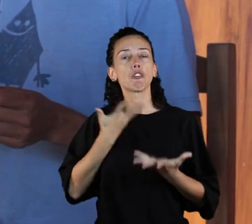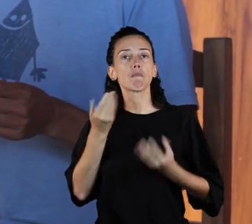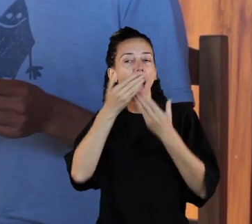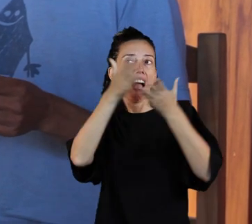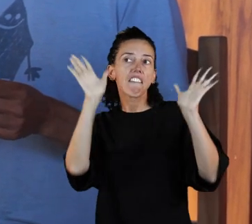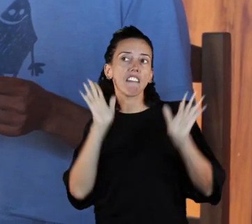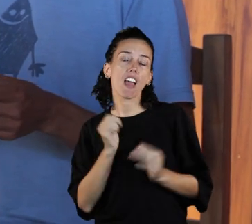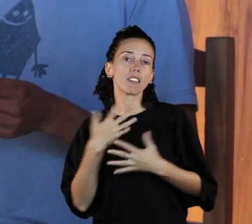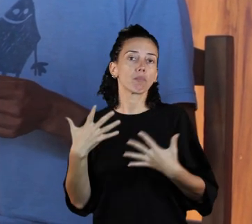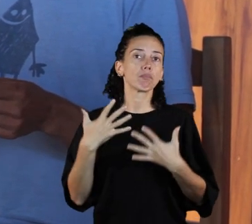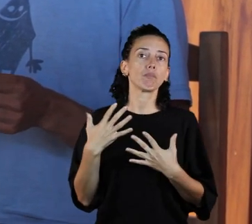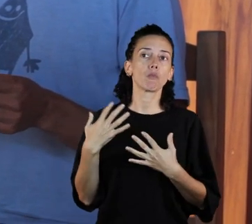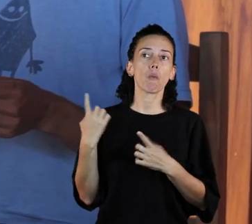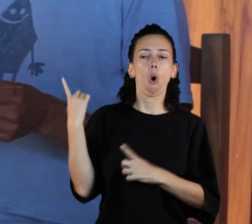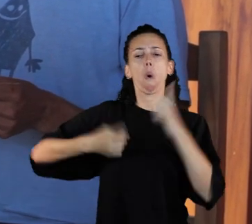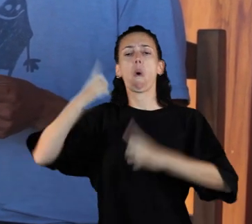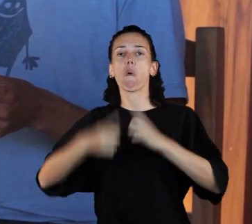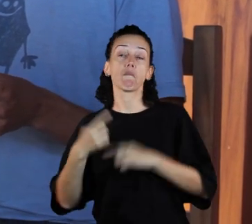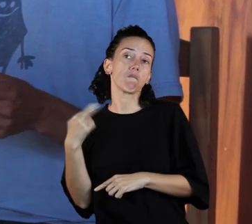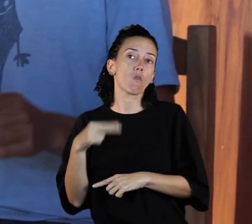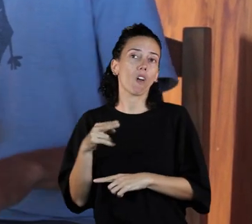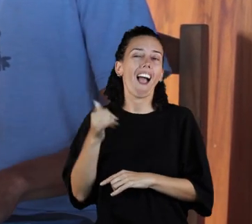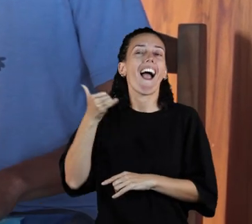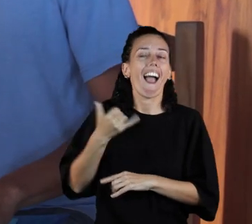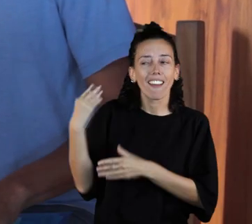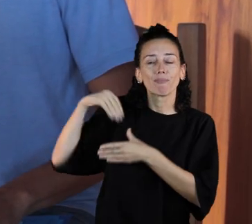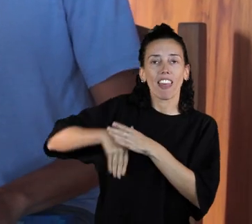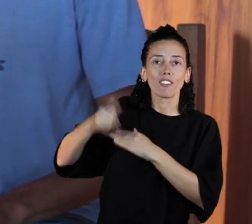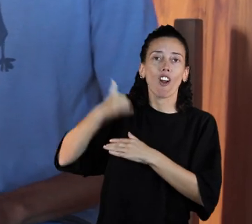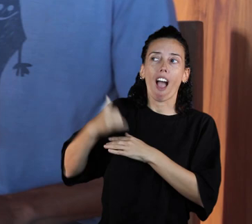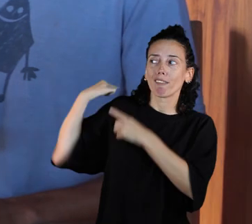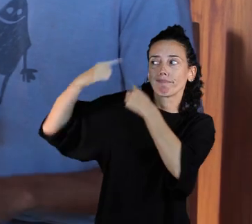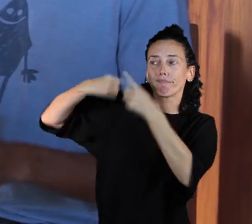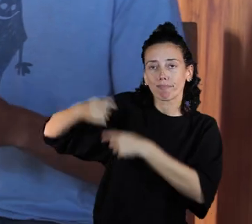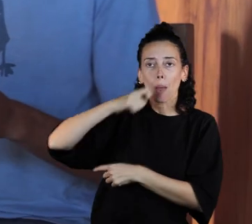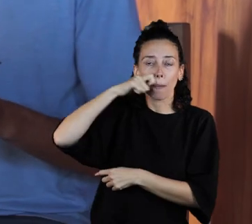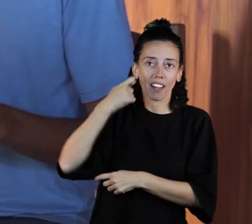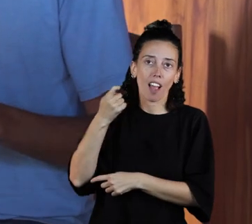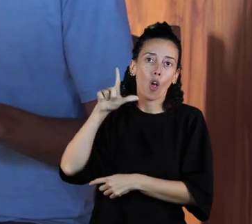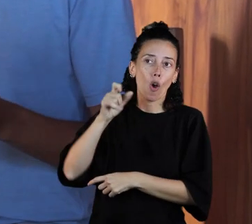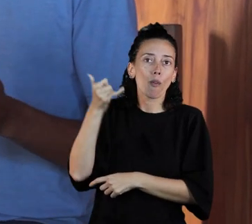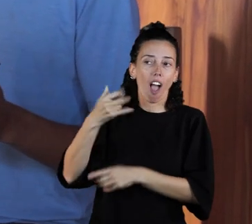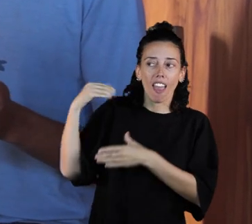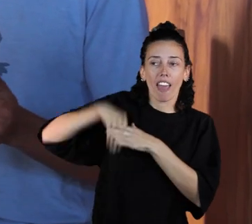abierta, sin juzgar mucho, más bueno, todos arrastramos ahí un poco el patriarcado, un poco mucho.